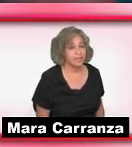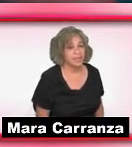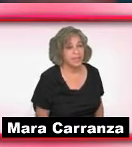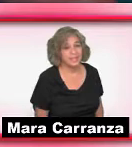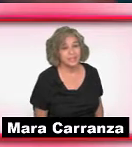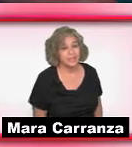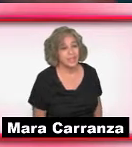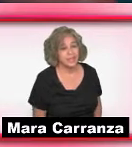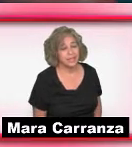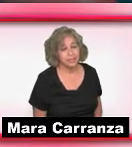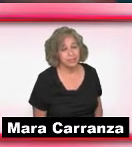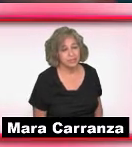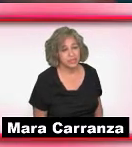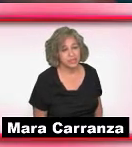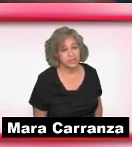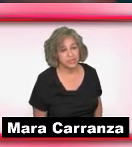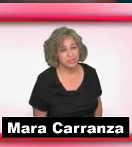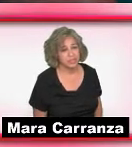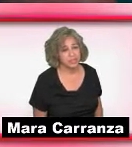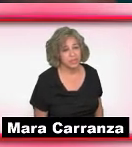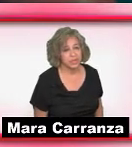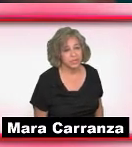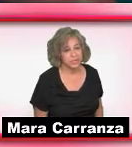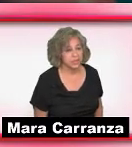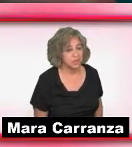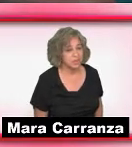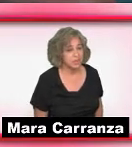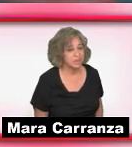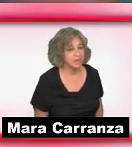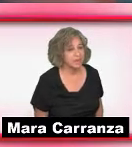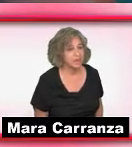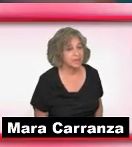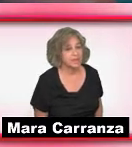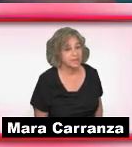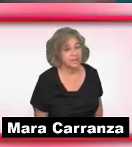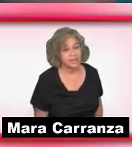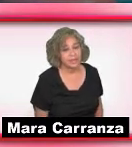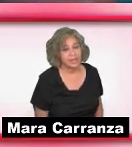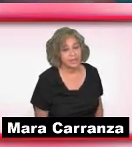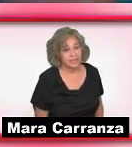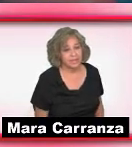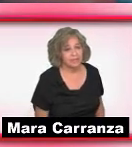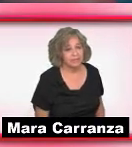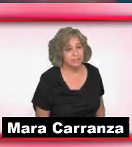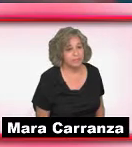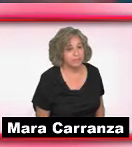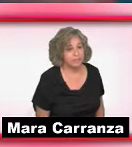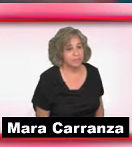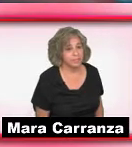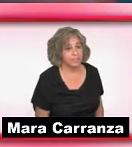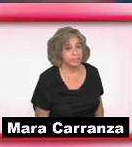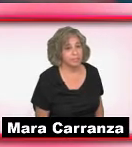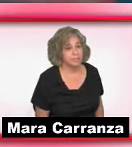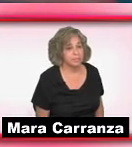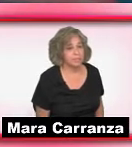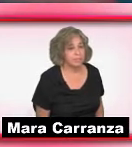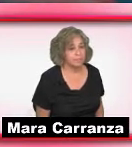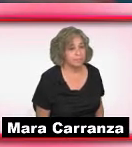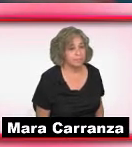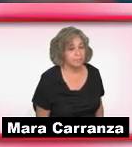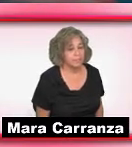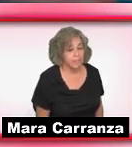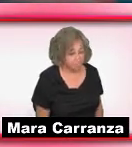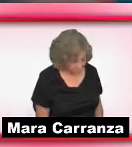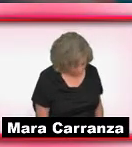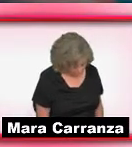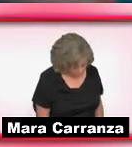importante. They had some tactical judicial situations es gente de la policía federal que si buscan tomar esa